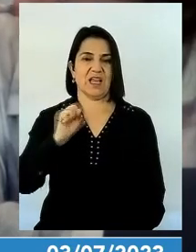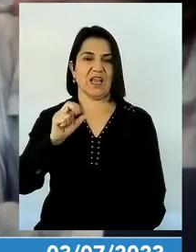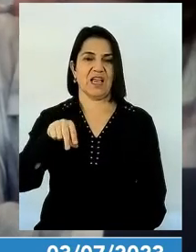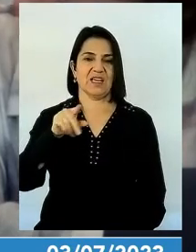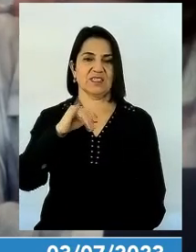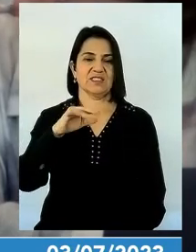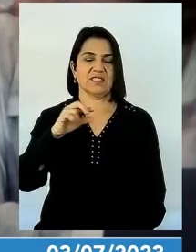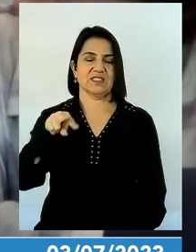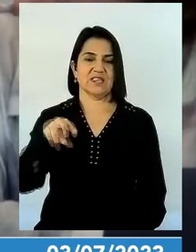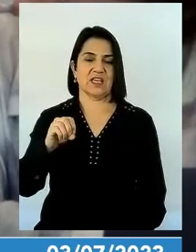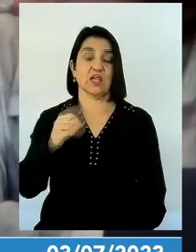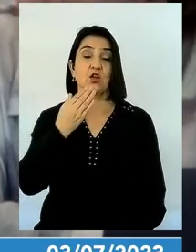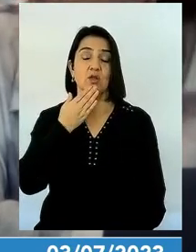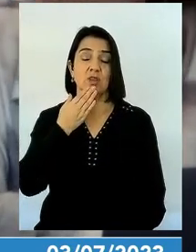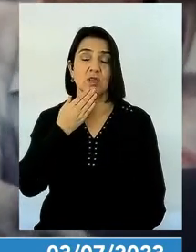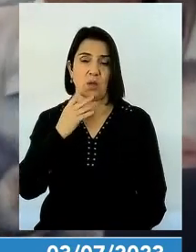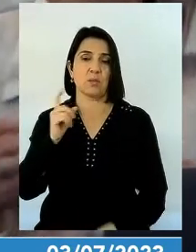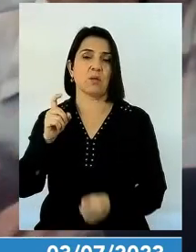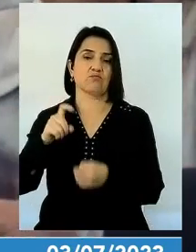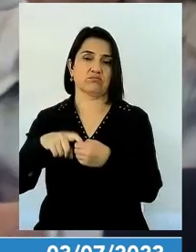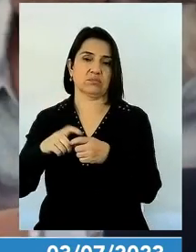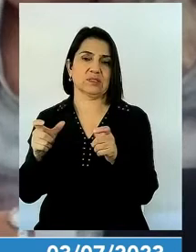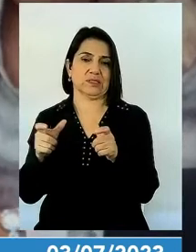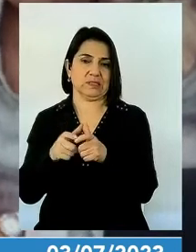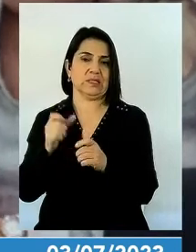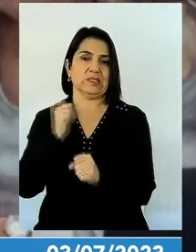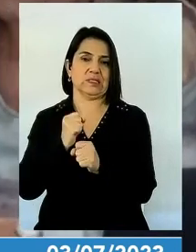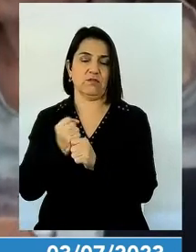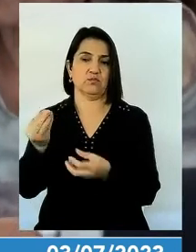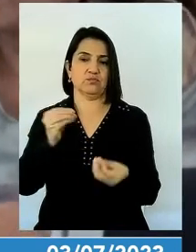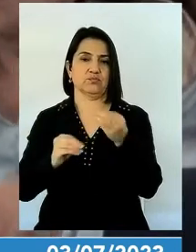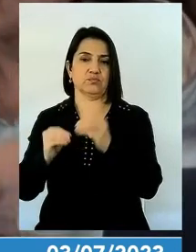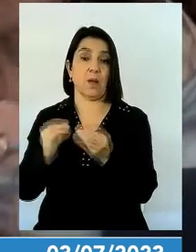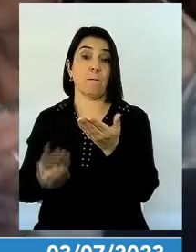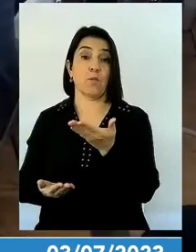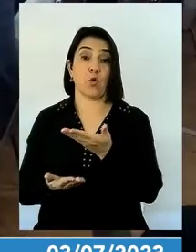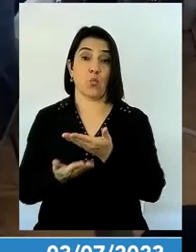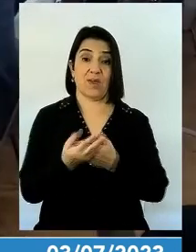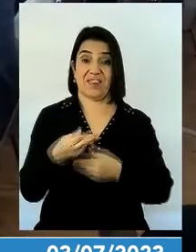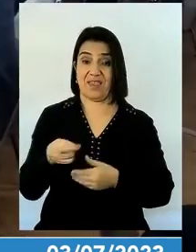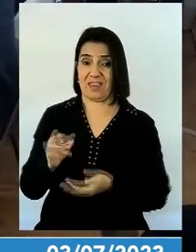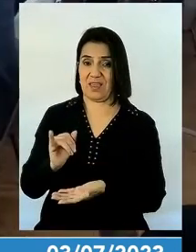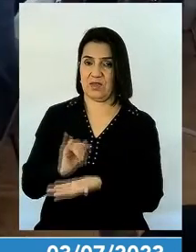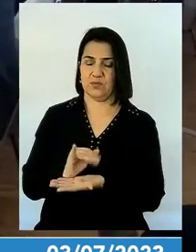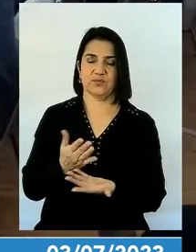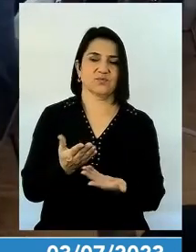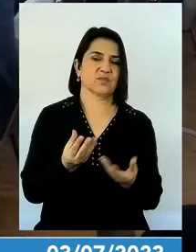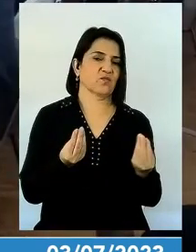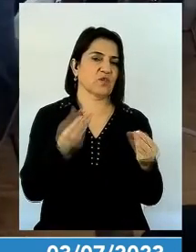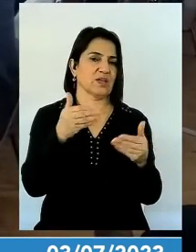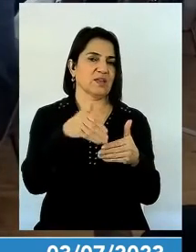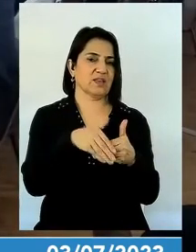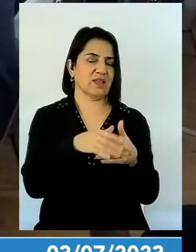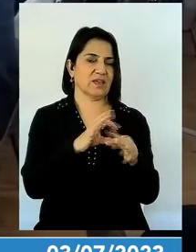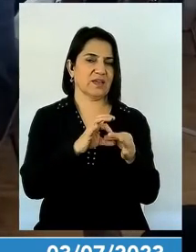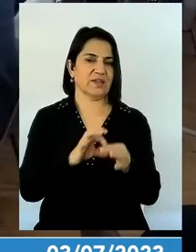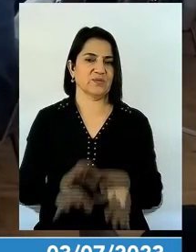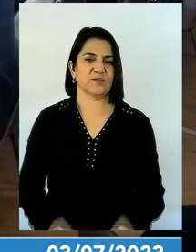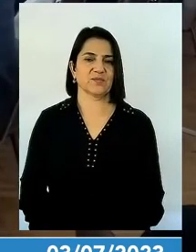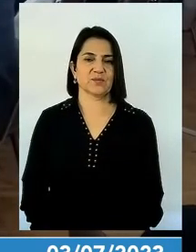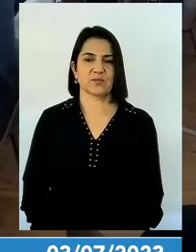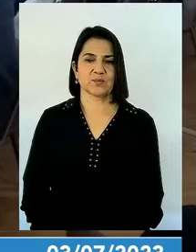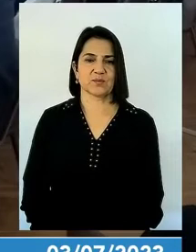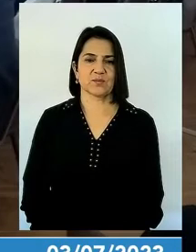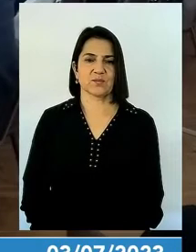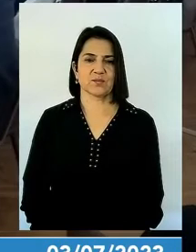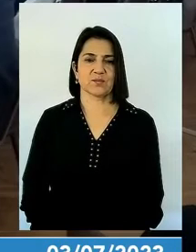propuesta que tiene la sociedad. Buenas tardes, muchas gracias. Nuestra solicitud